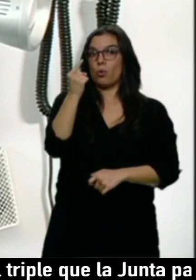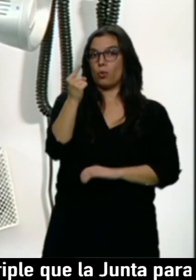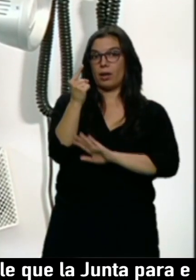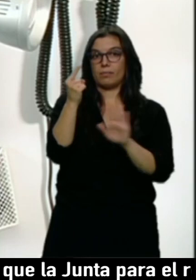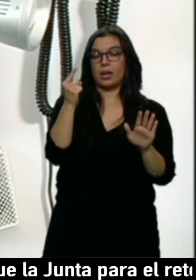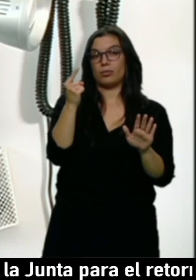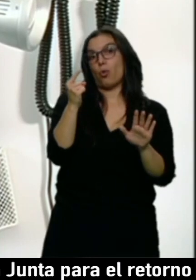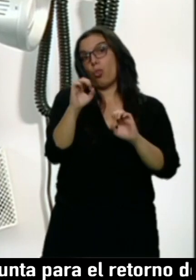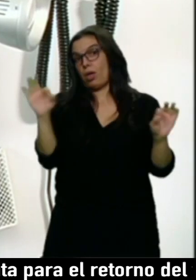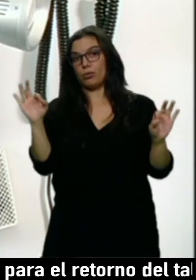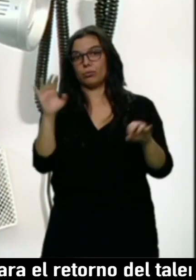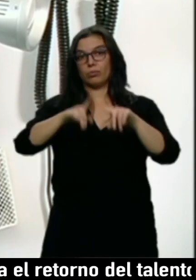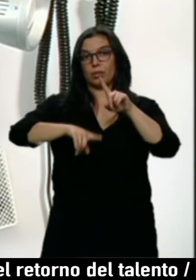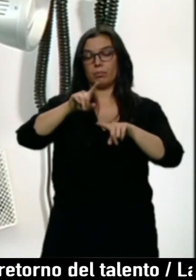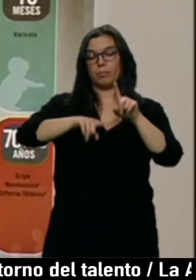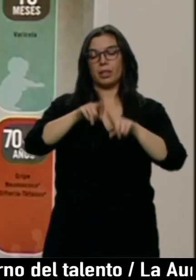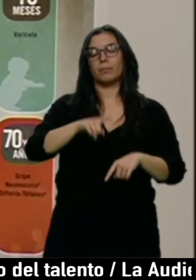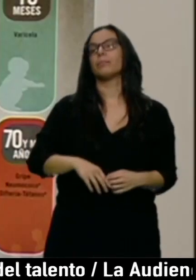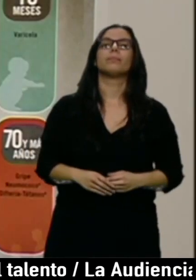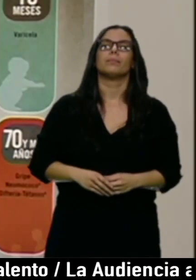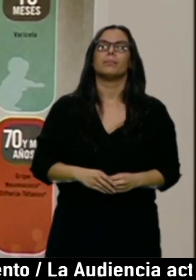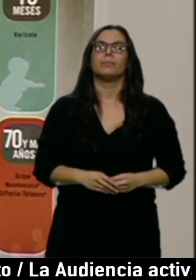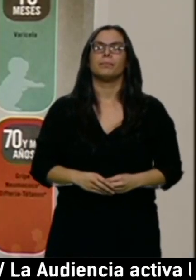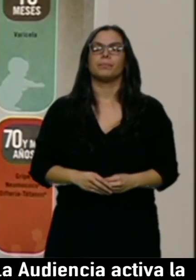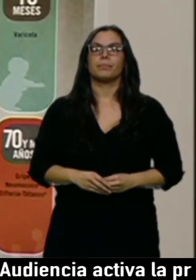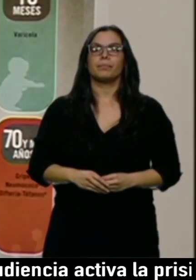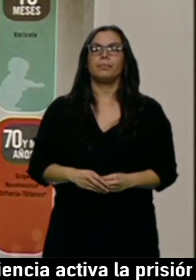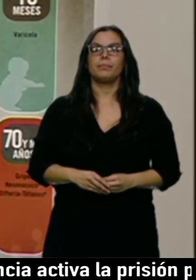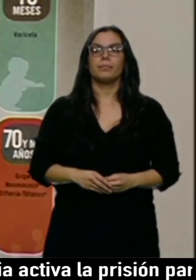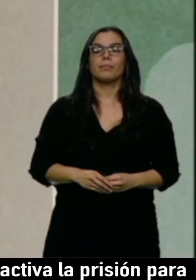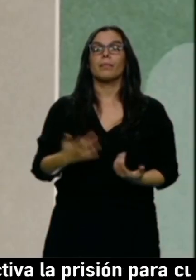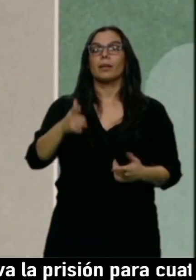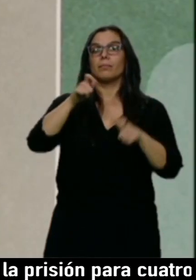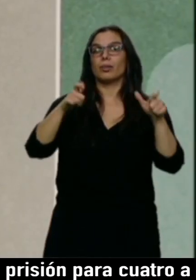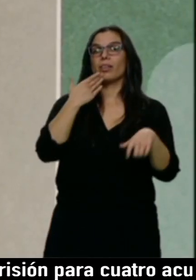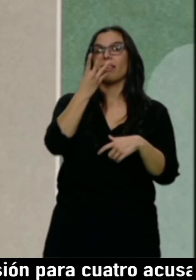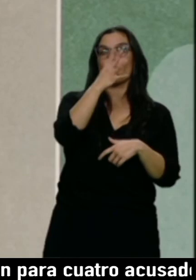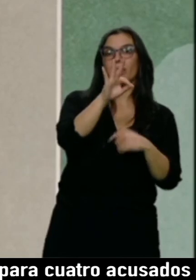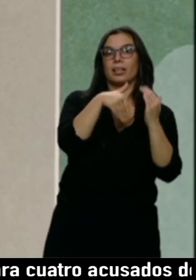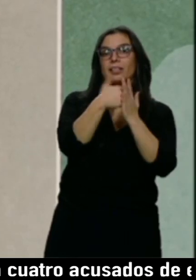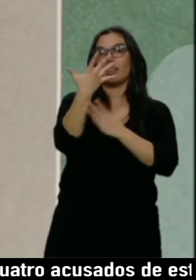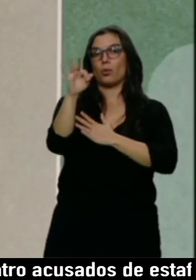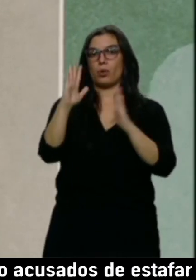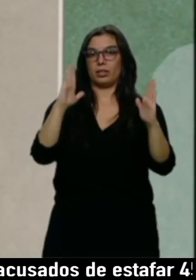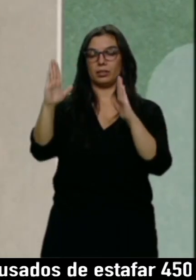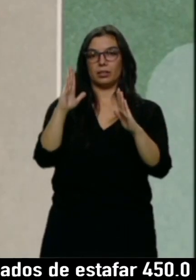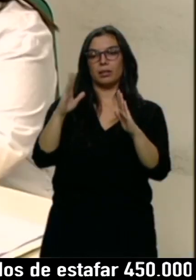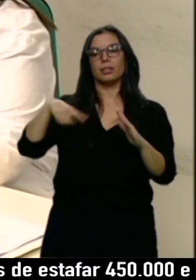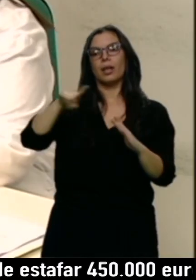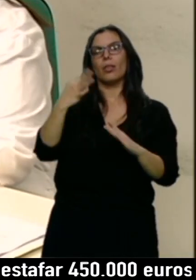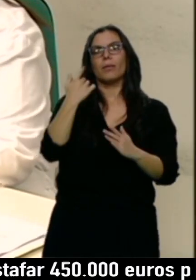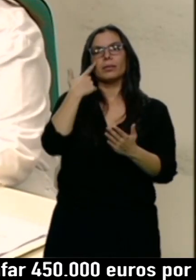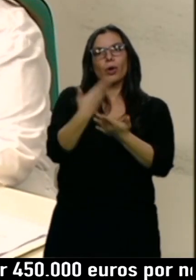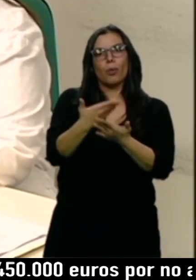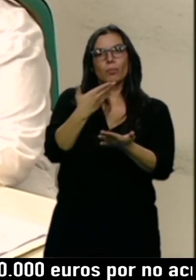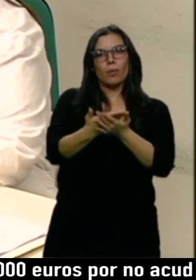dosis del sarampión, de la triple vírica. Son las personas de entre 40 y 50 años. Tienen que comprobar si han sido